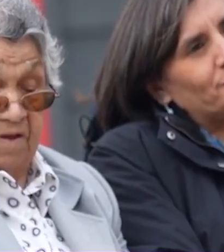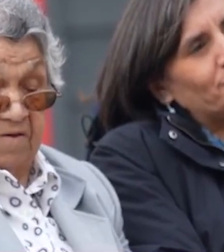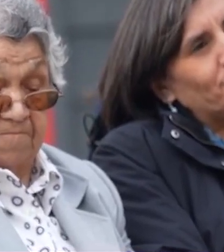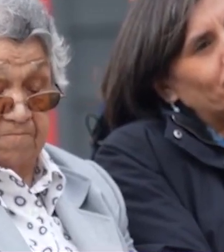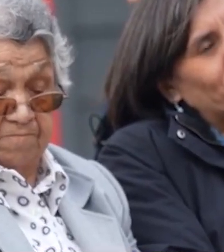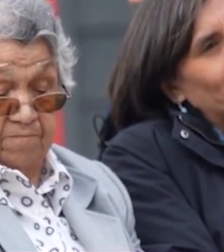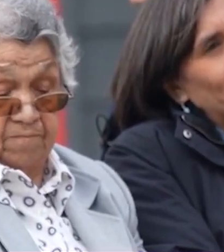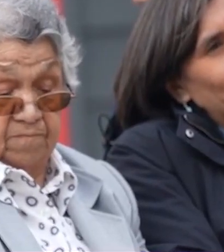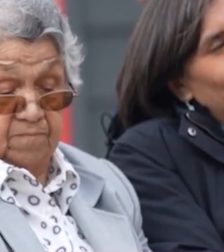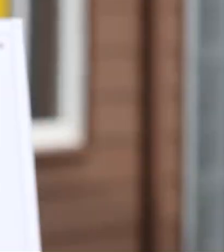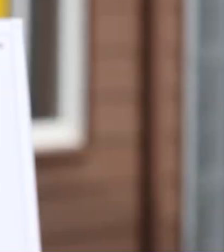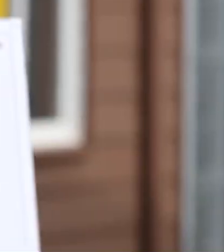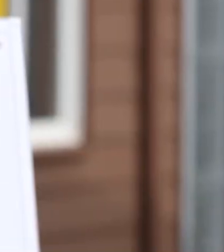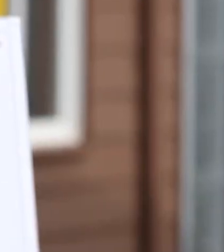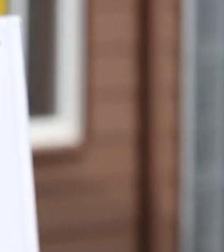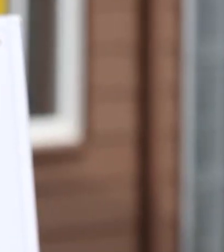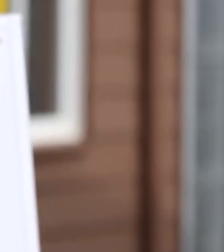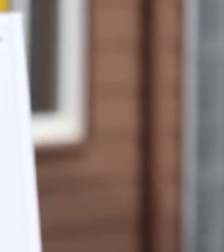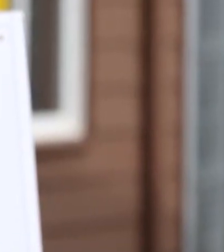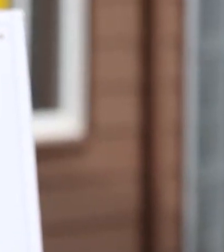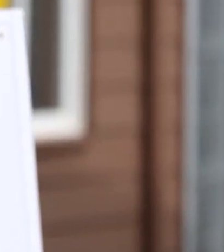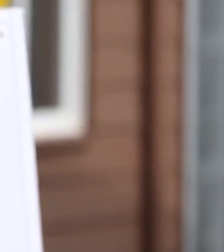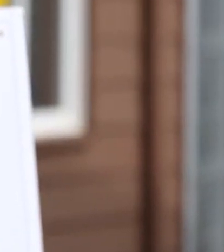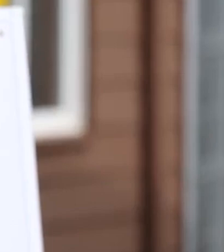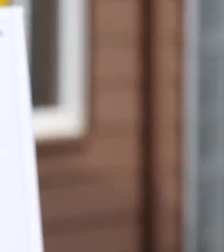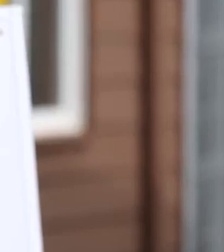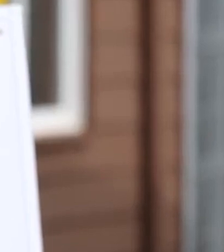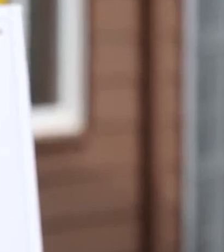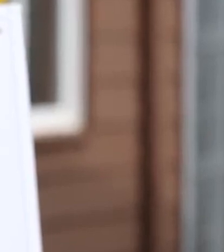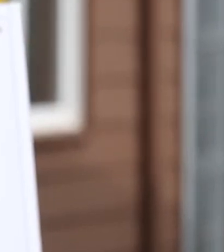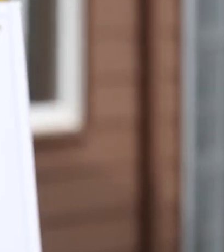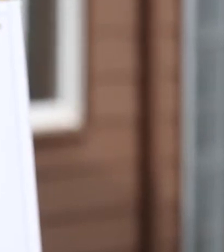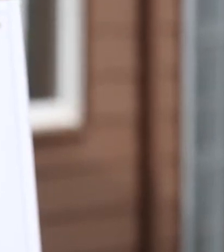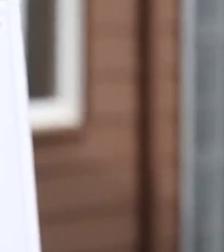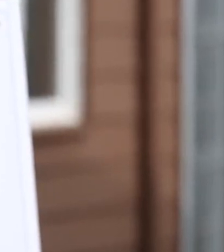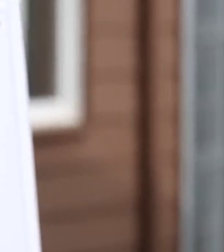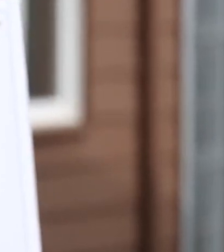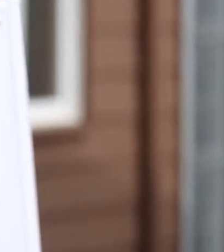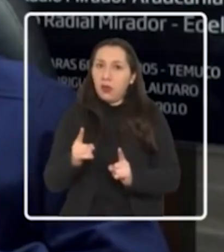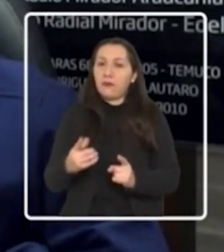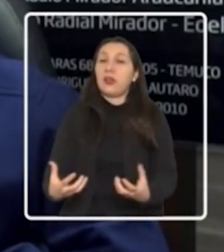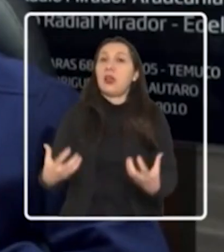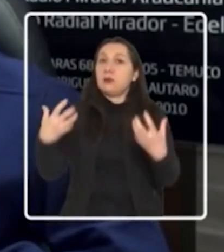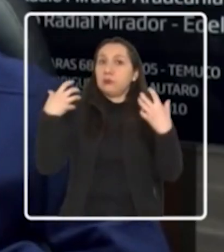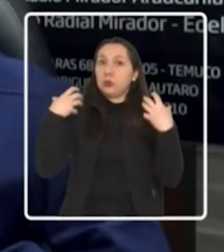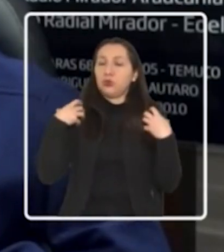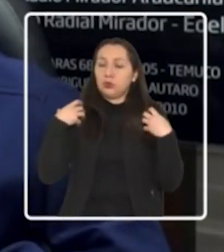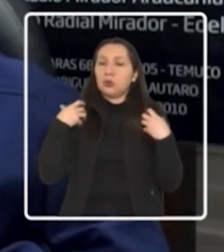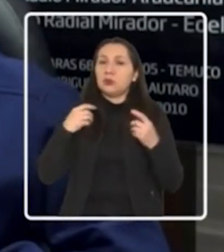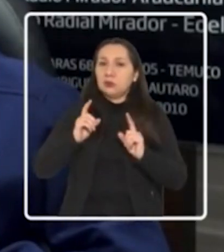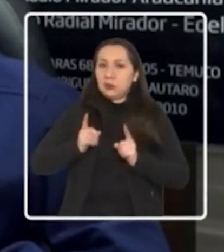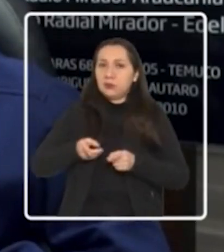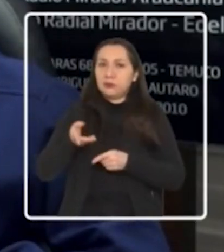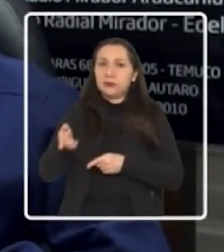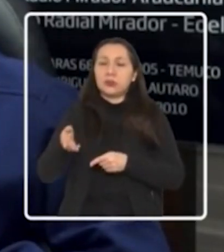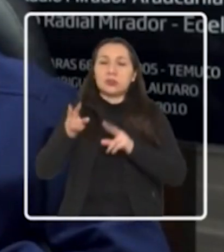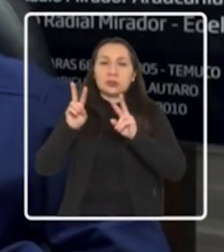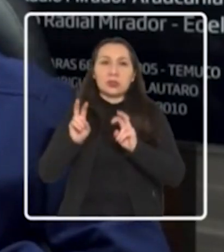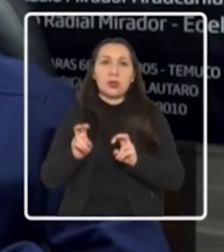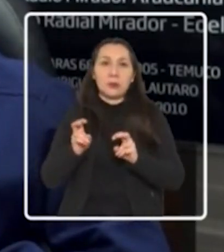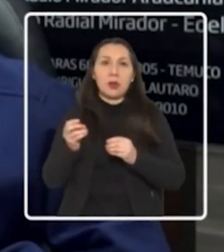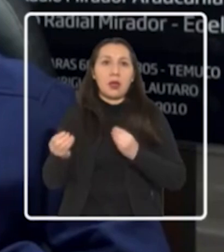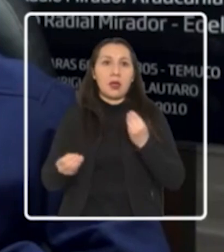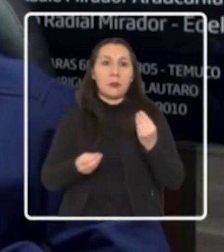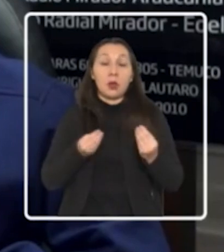empresas forestales y de hecho la industria forestal tiene que tener una responsabilidad también respecto